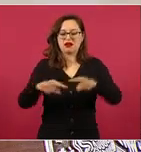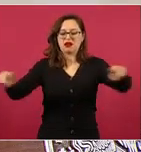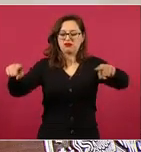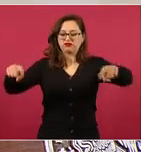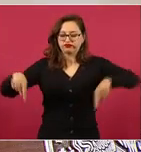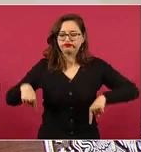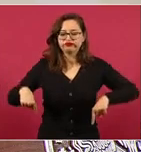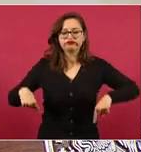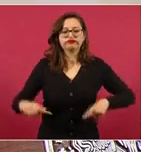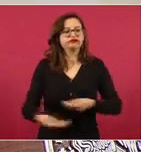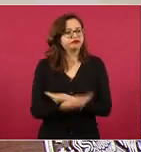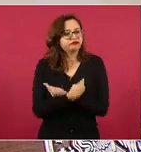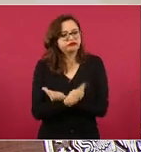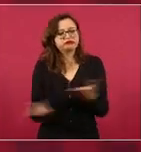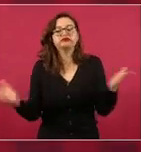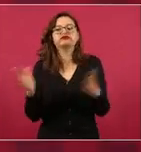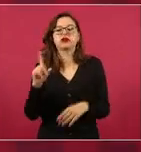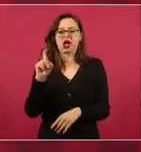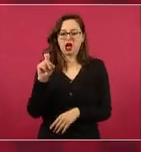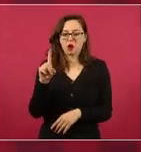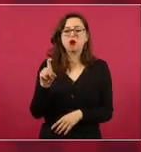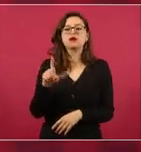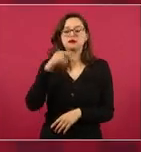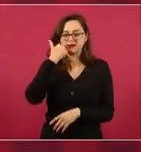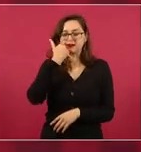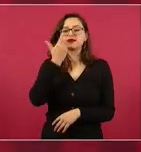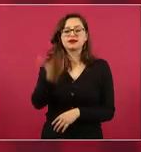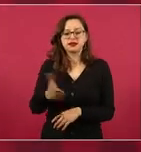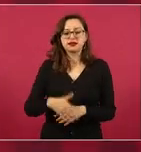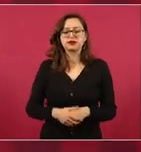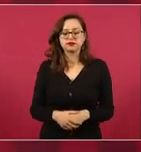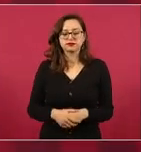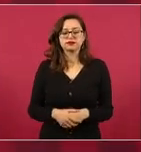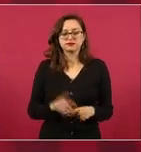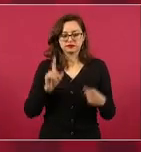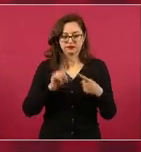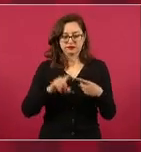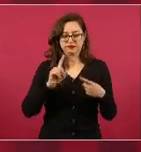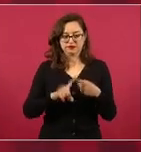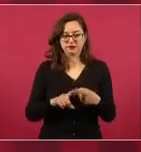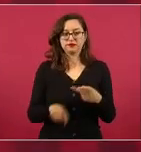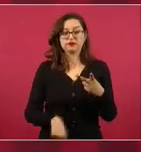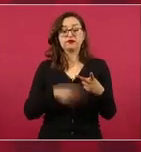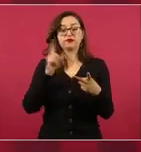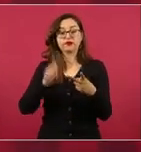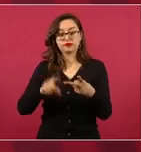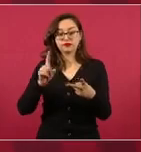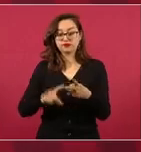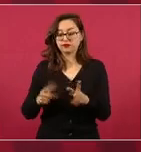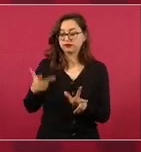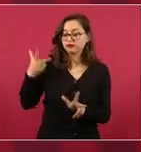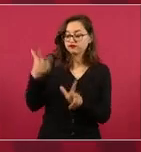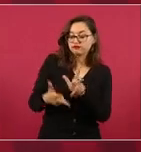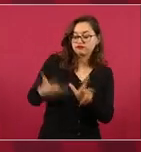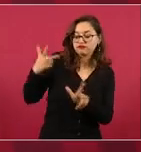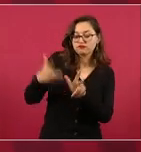alimentos, como quiero dejar más de 2,000 kilómetros de trenes de pasajeros,